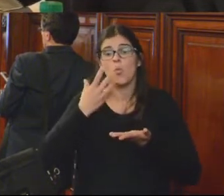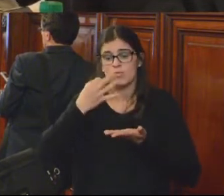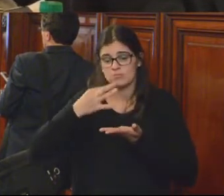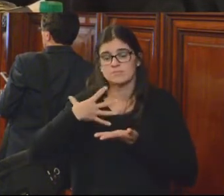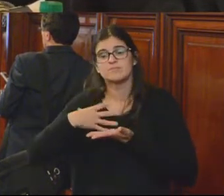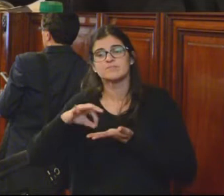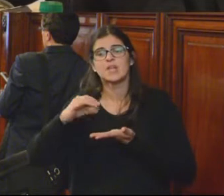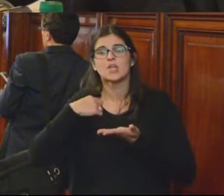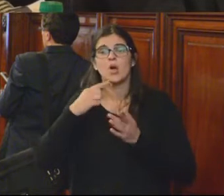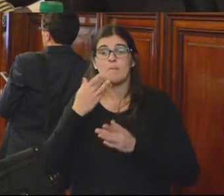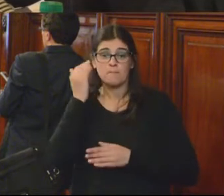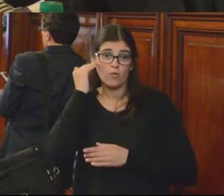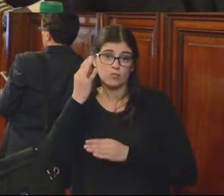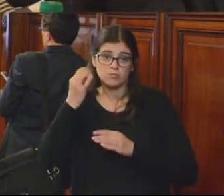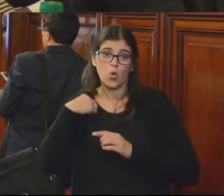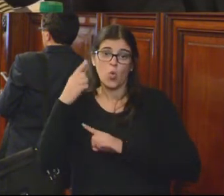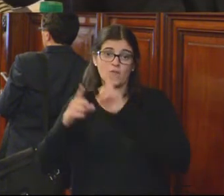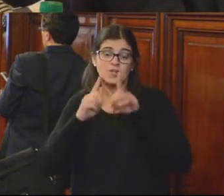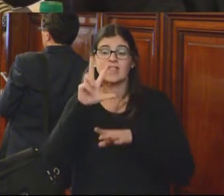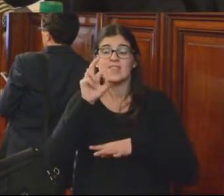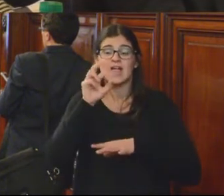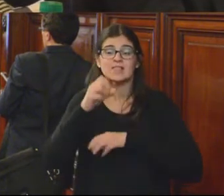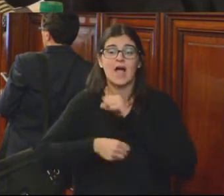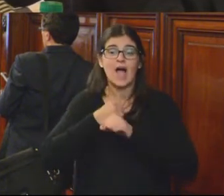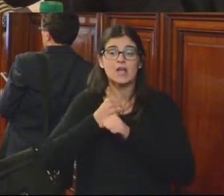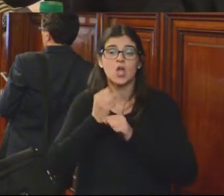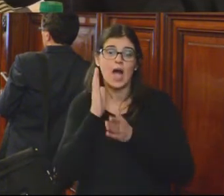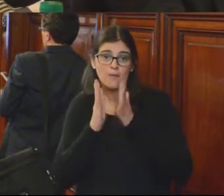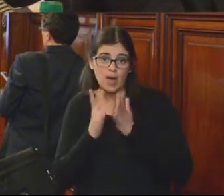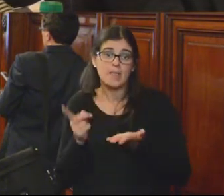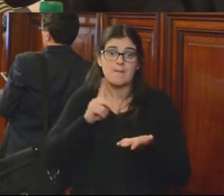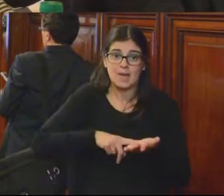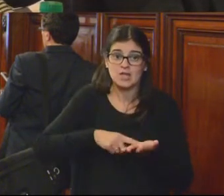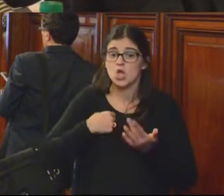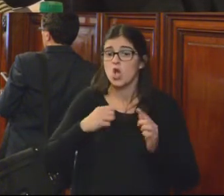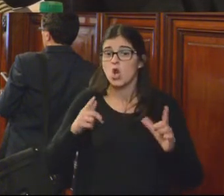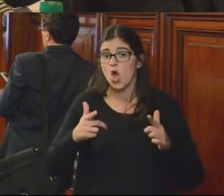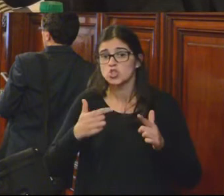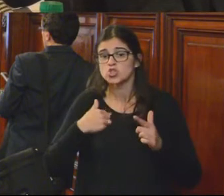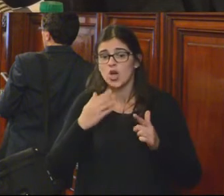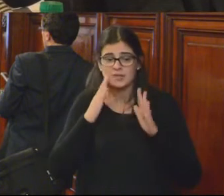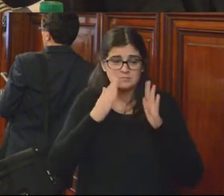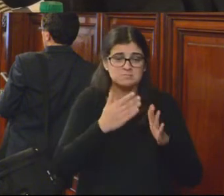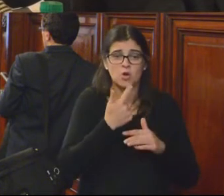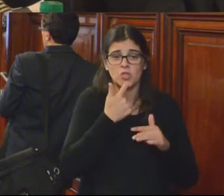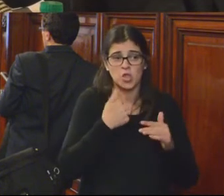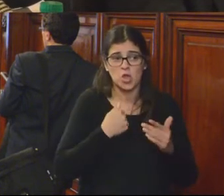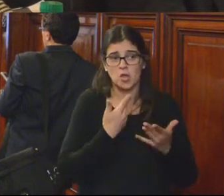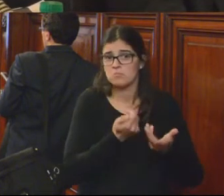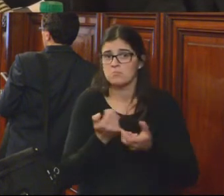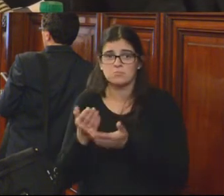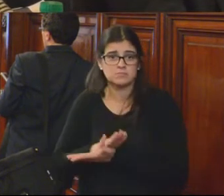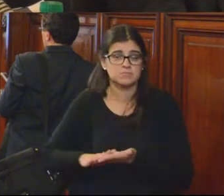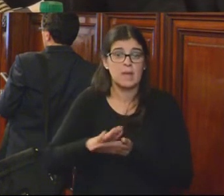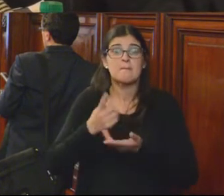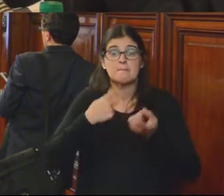Yo soy profesora universitaria, 30 años además como abogado. No soy activista de ningún partido político. Y